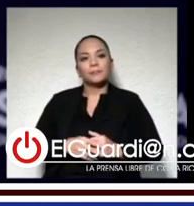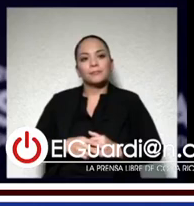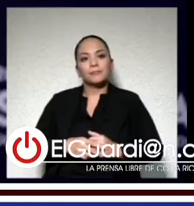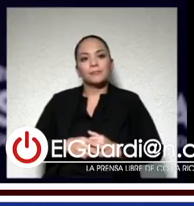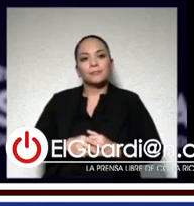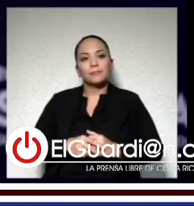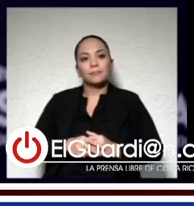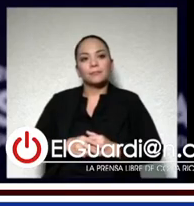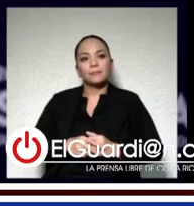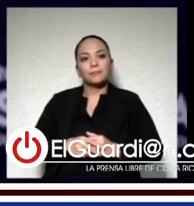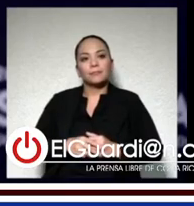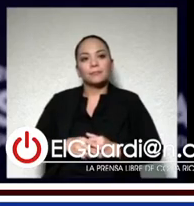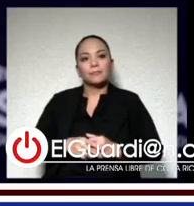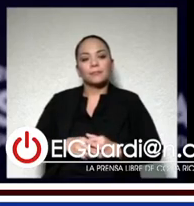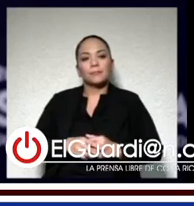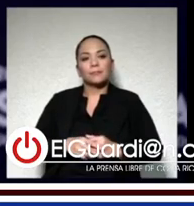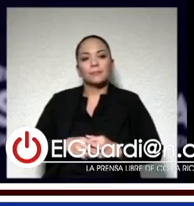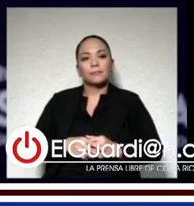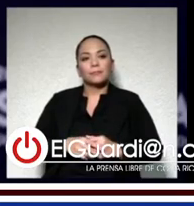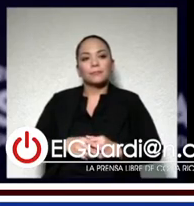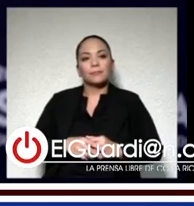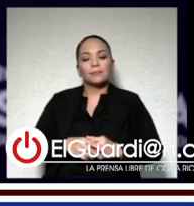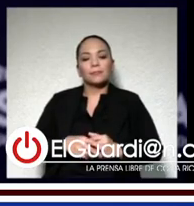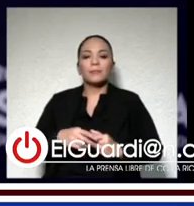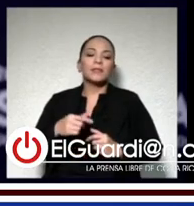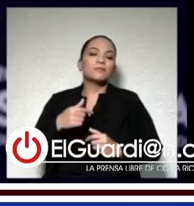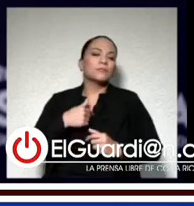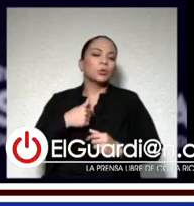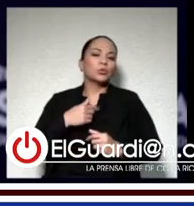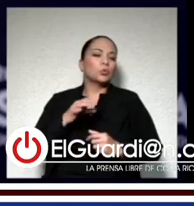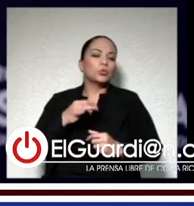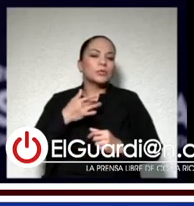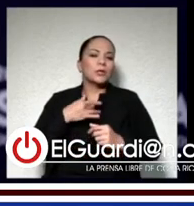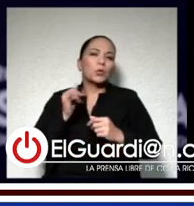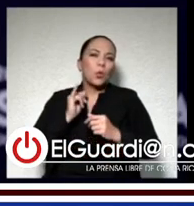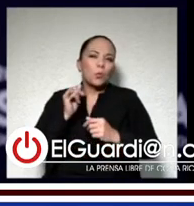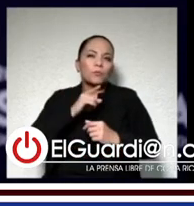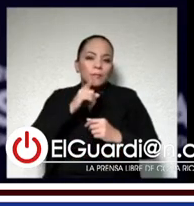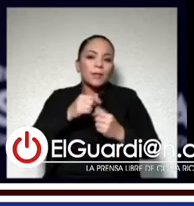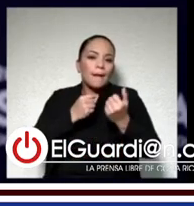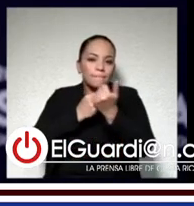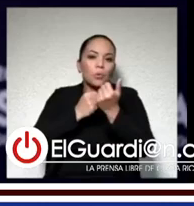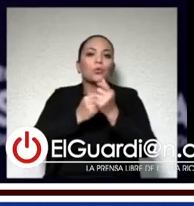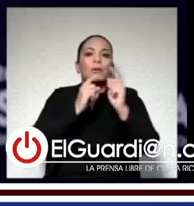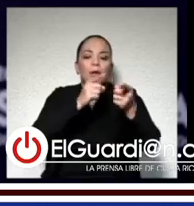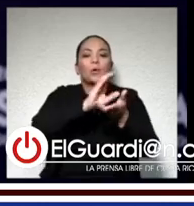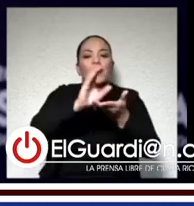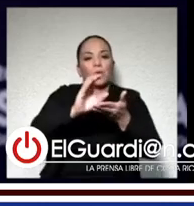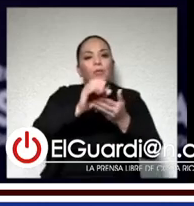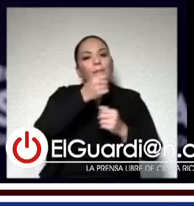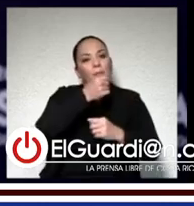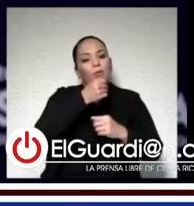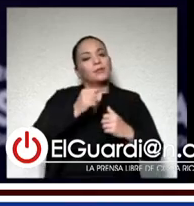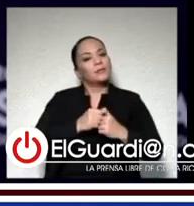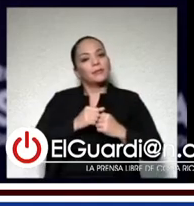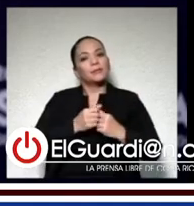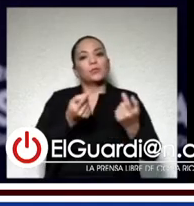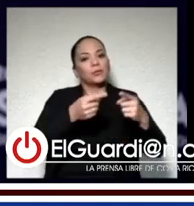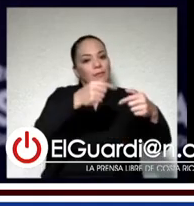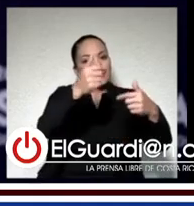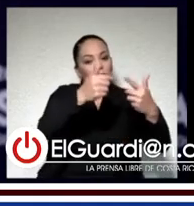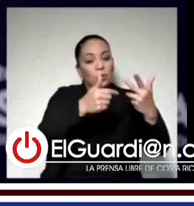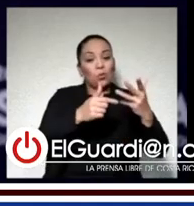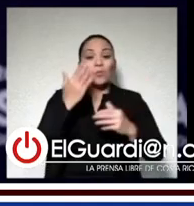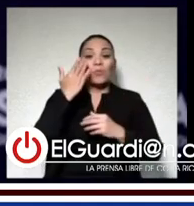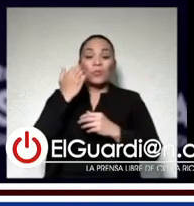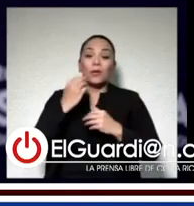Ya no siento como ese apoyo, que yo puedo ir al Colegio de Periodistas a decir lo que está pasando, porque al contrario, más bien, a partir